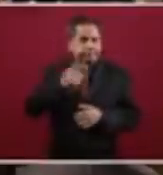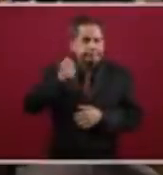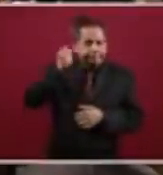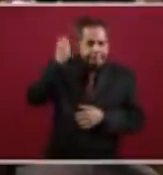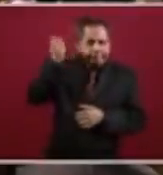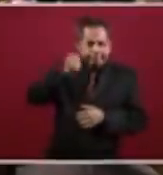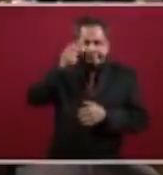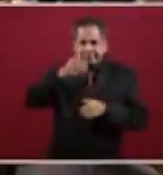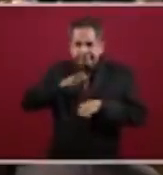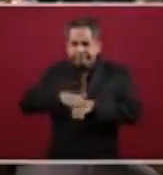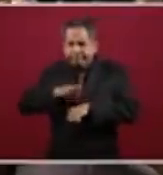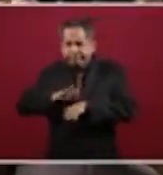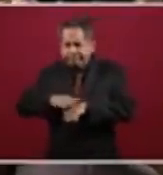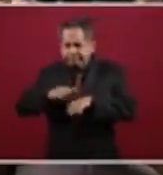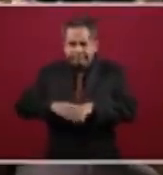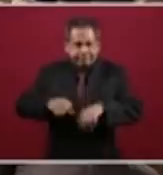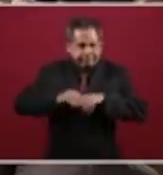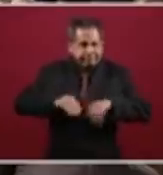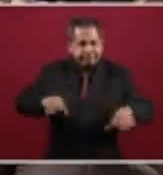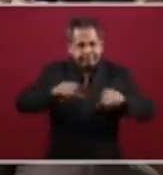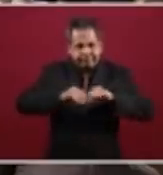aparte sobre esto y